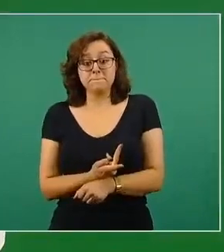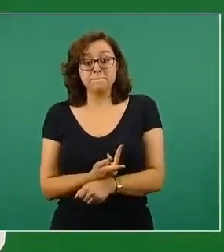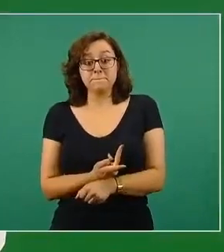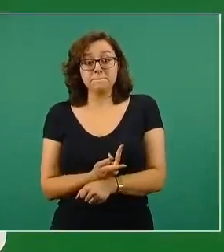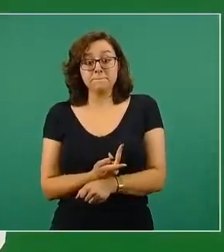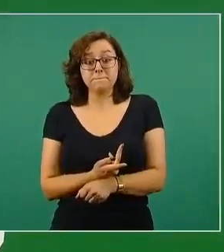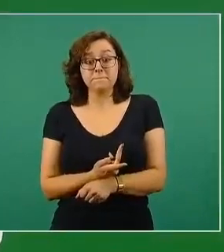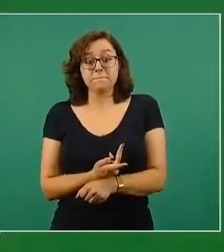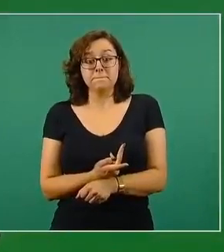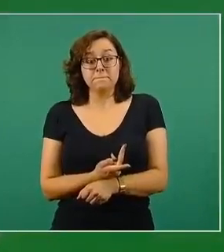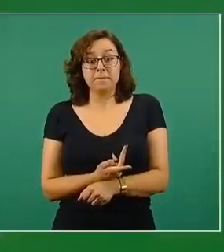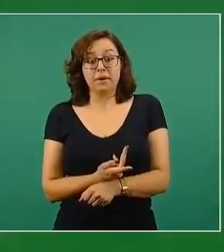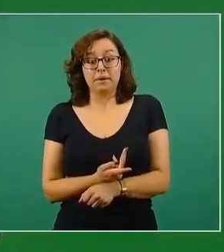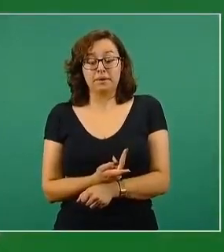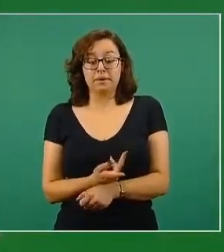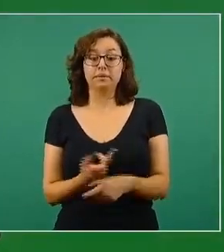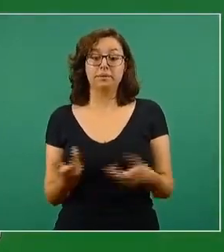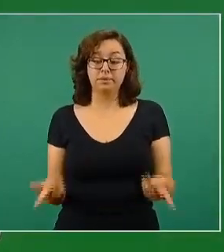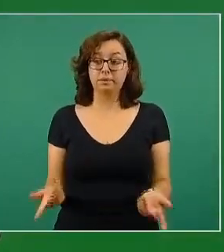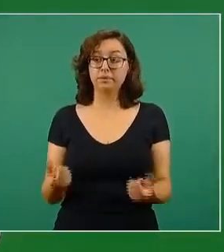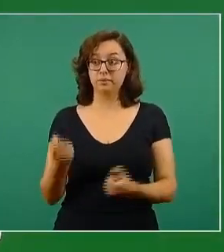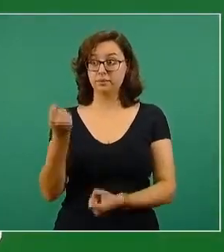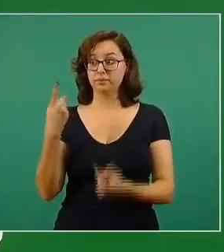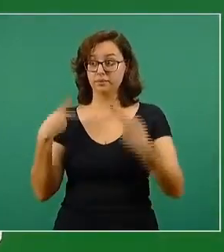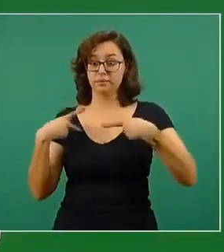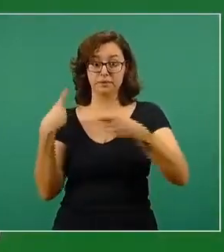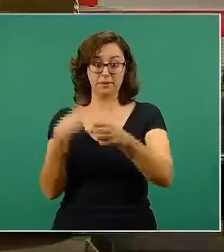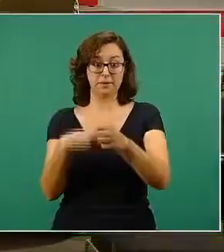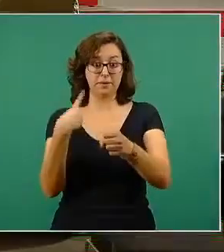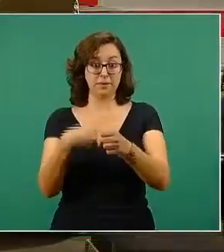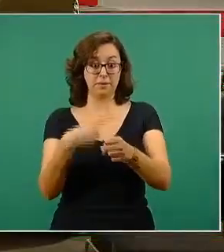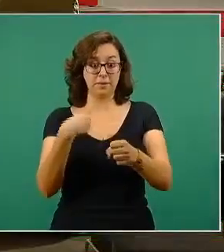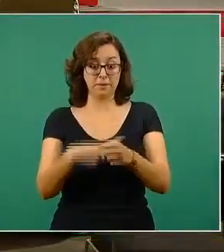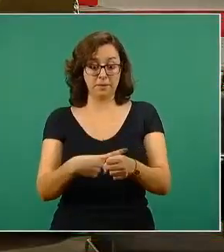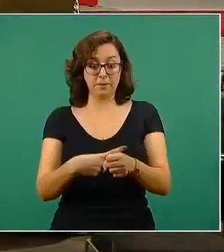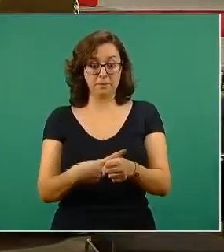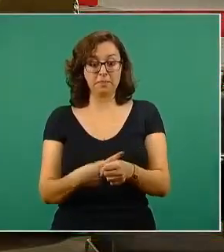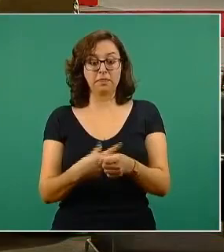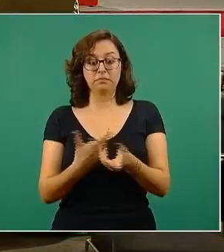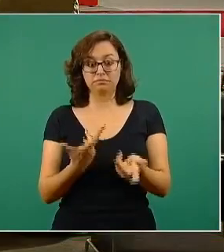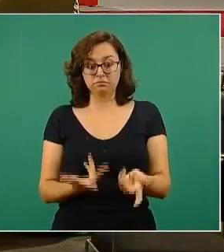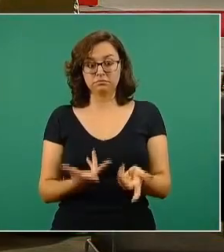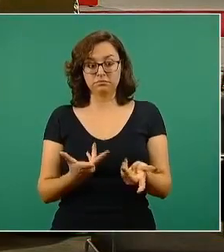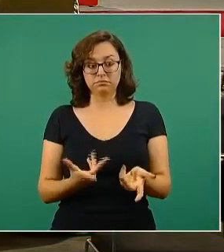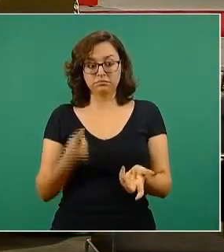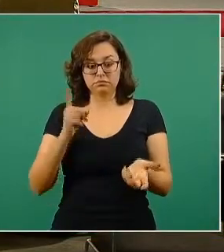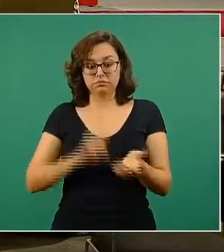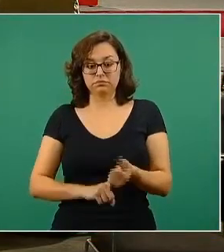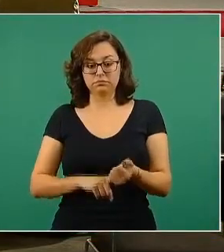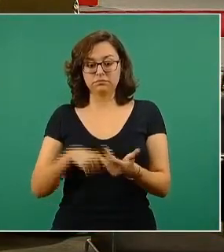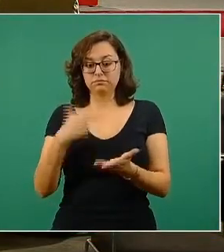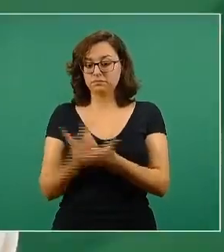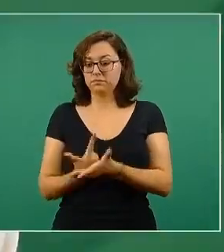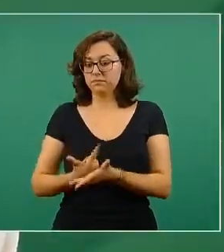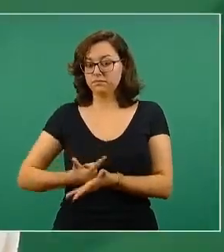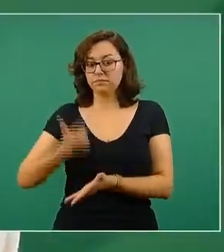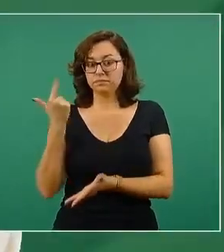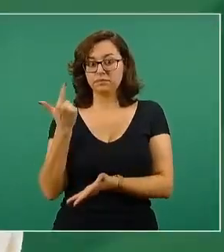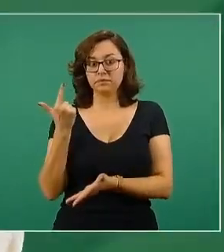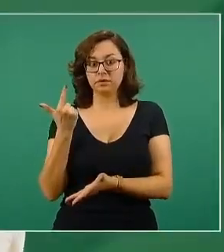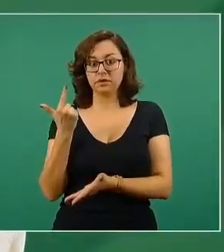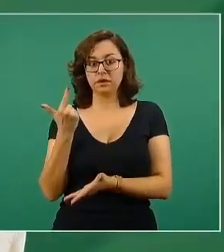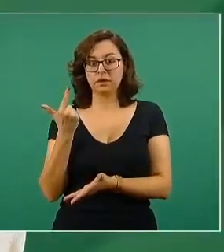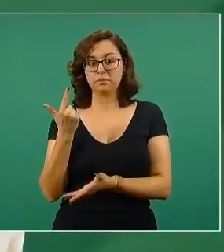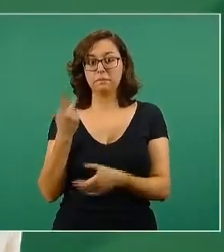la parte no deseada, que es la enfermedad, con suficiente intensidad, y eso en general